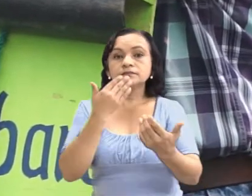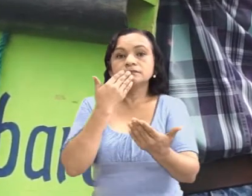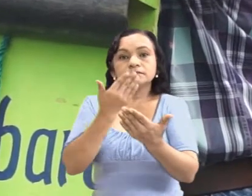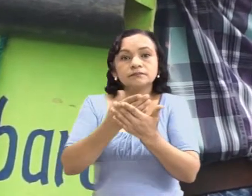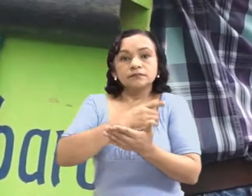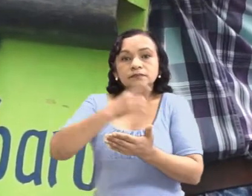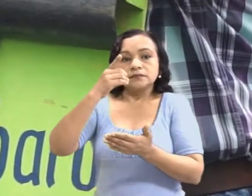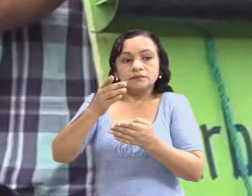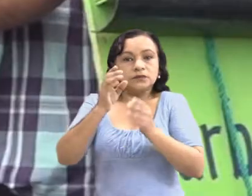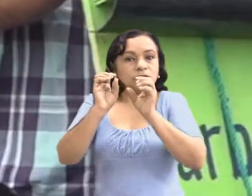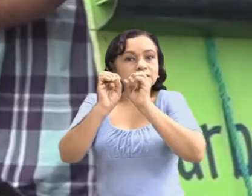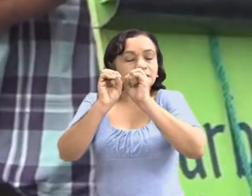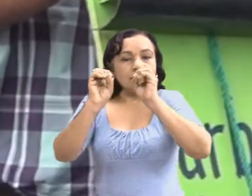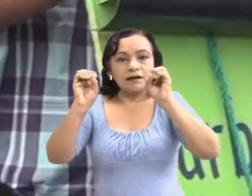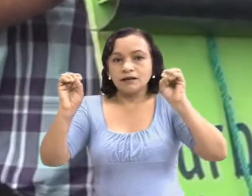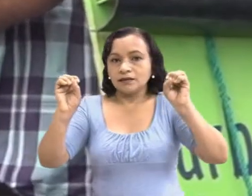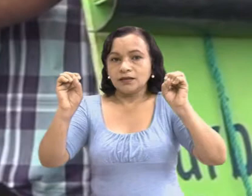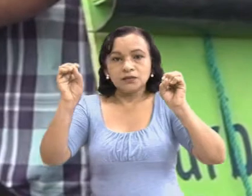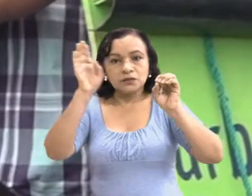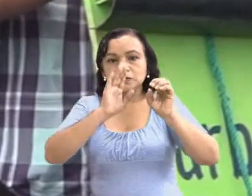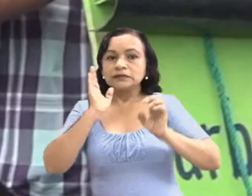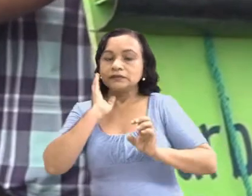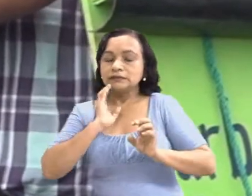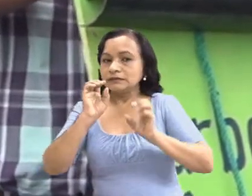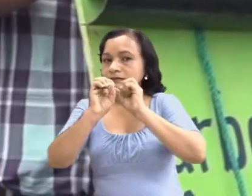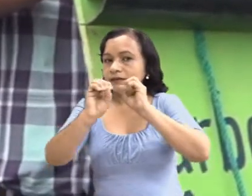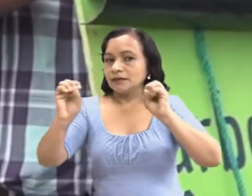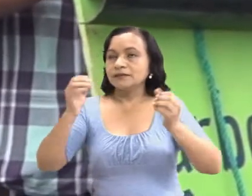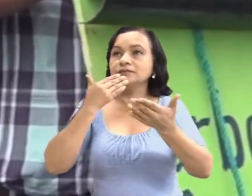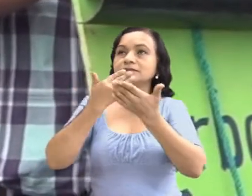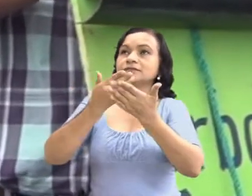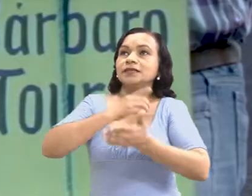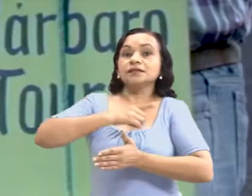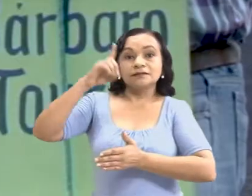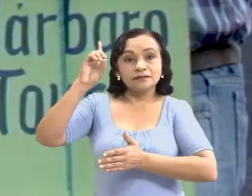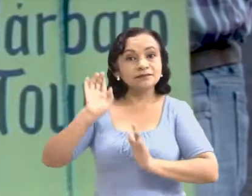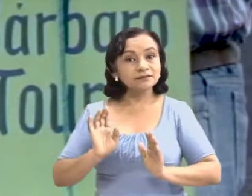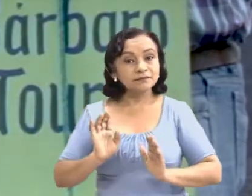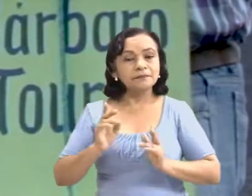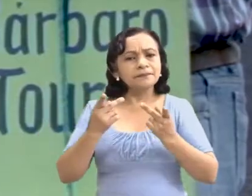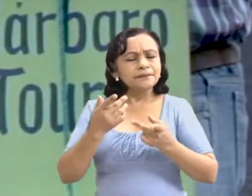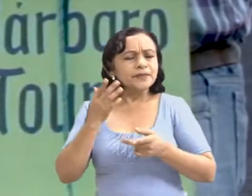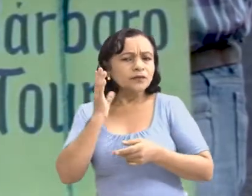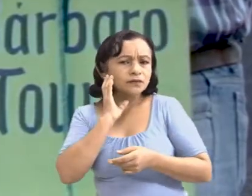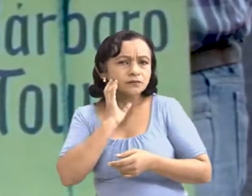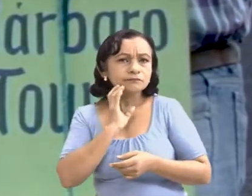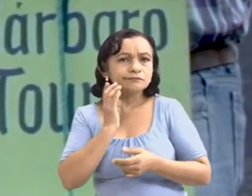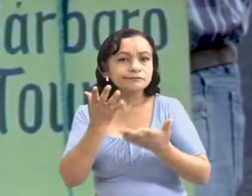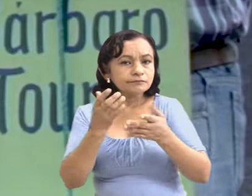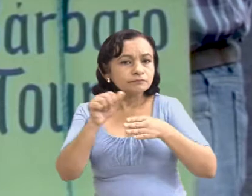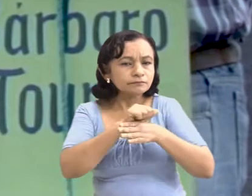Gracias a Dios hasta hoy no hemos tenido esa experiencia, más sin embargo estamos preparados